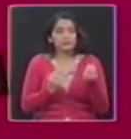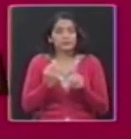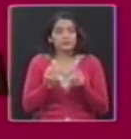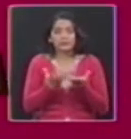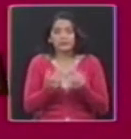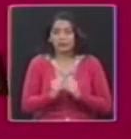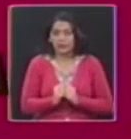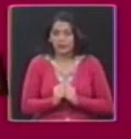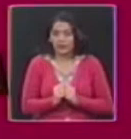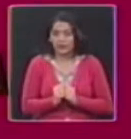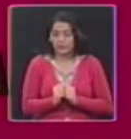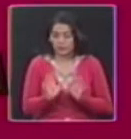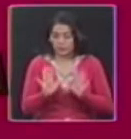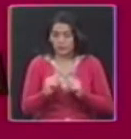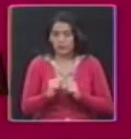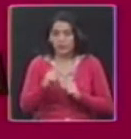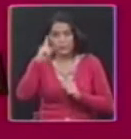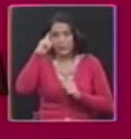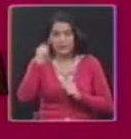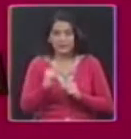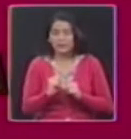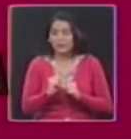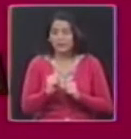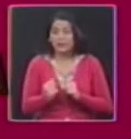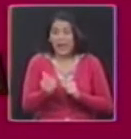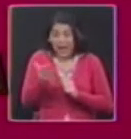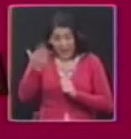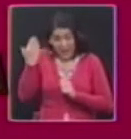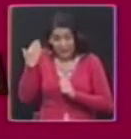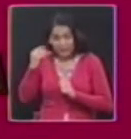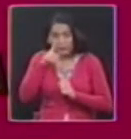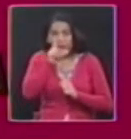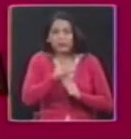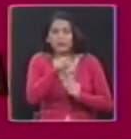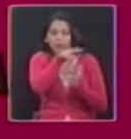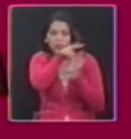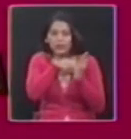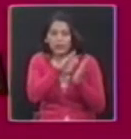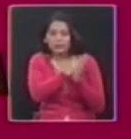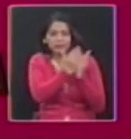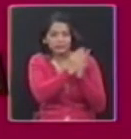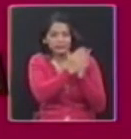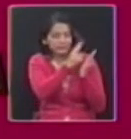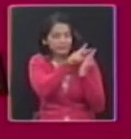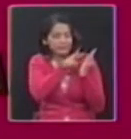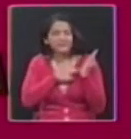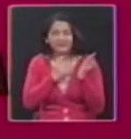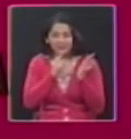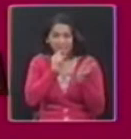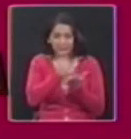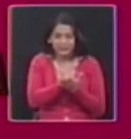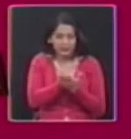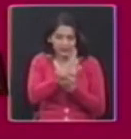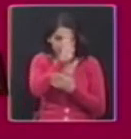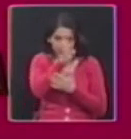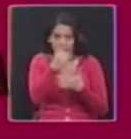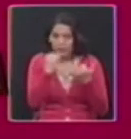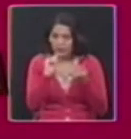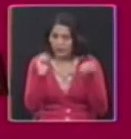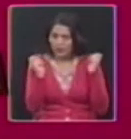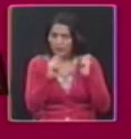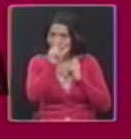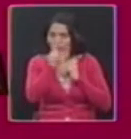era de constantemente estar vinculados con los textos. Ahora los estudiantes nuevos están ya más conectados